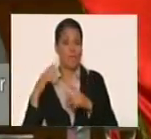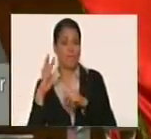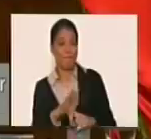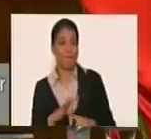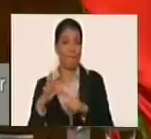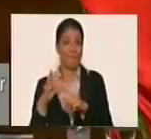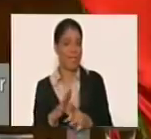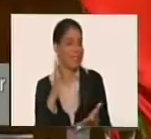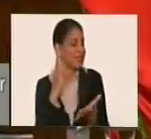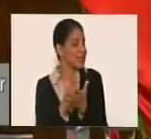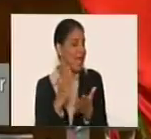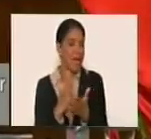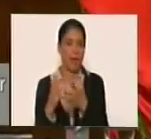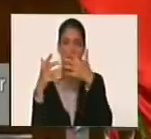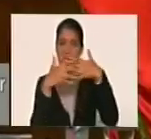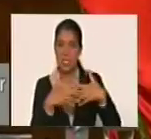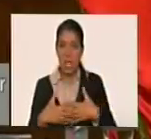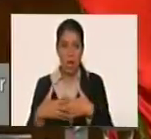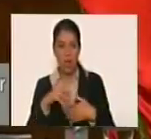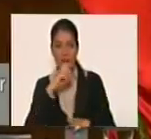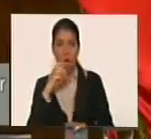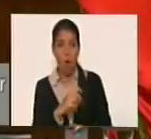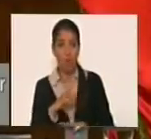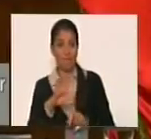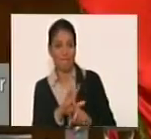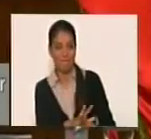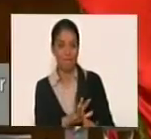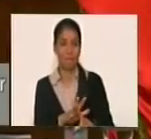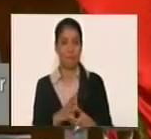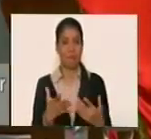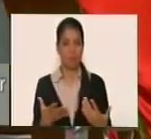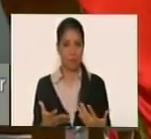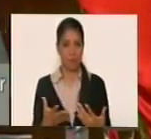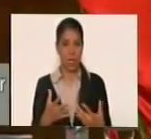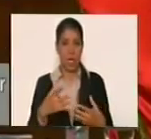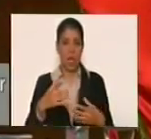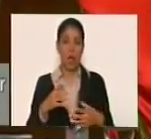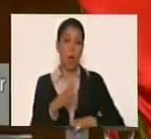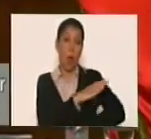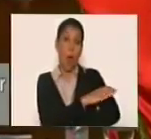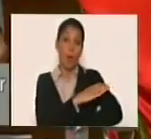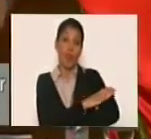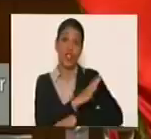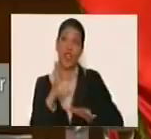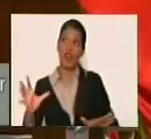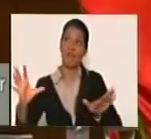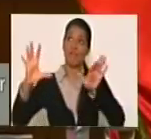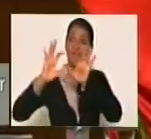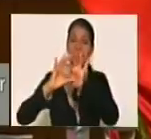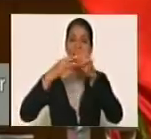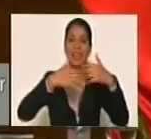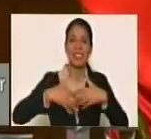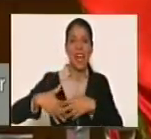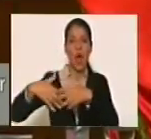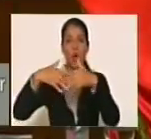Estará amenazada. Y factores internos serán cómplices para tratar de imponer la violencia en el